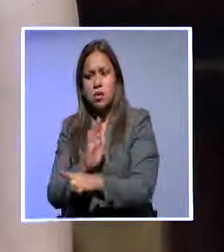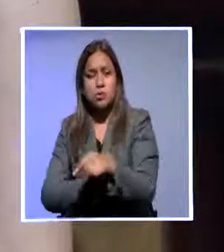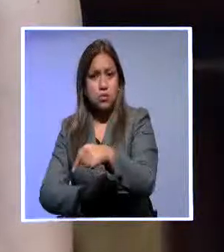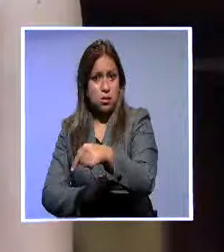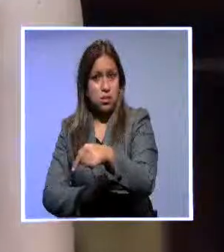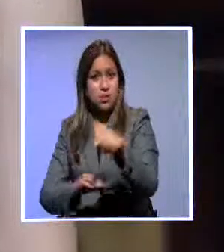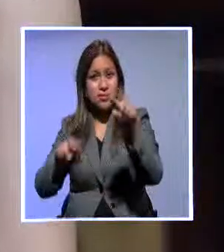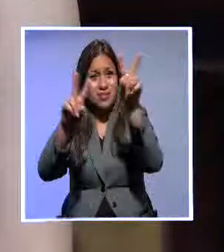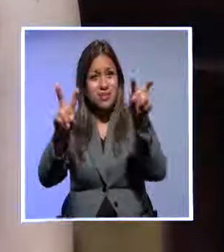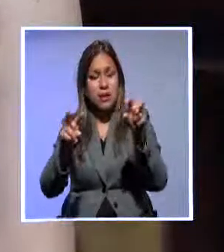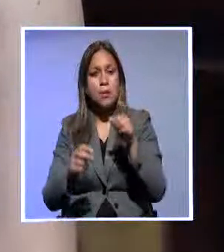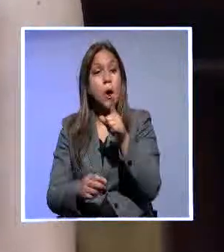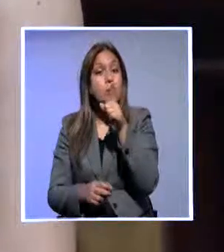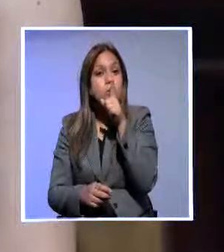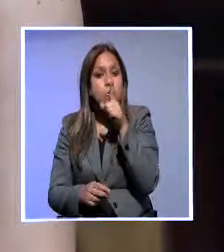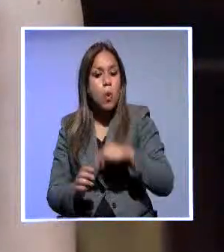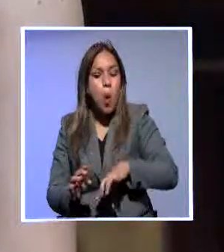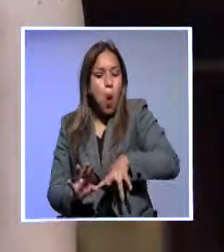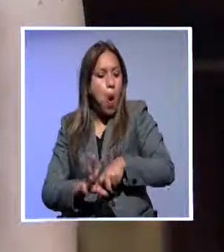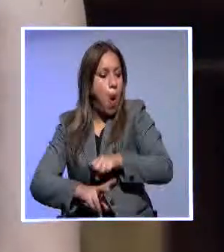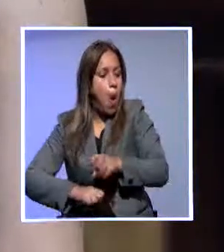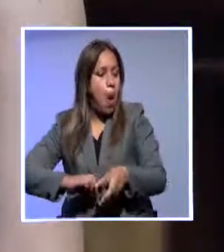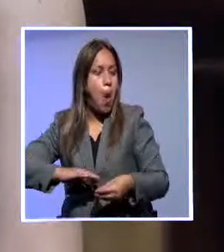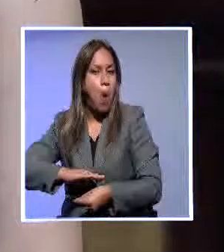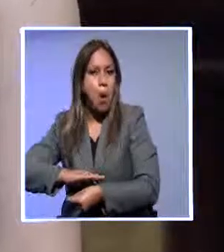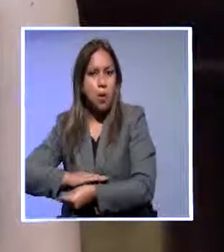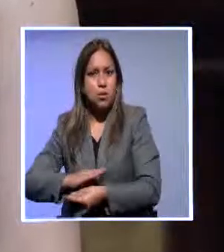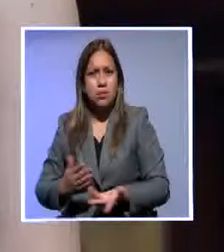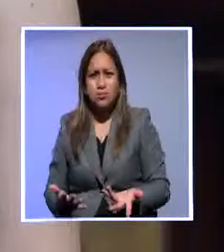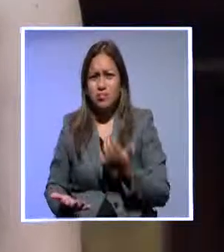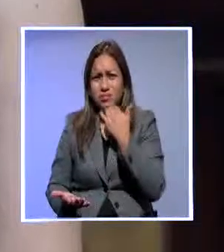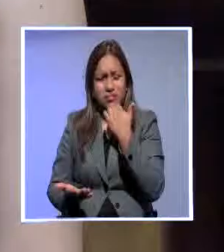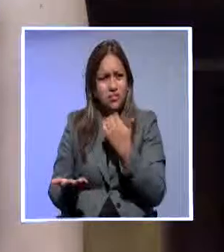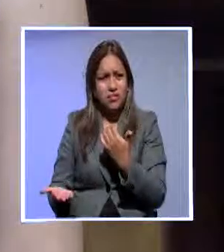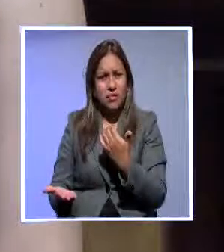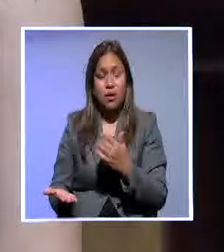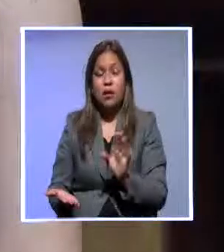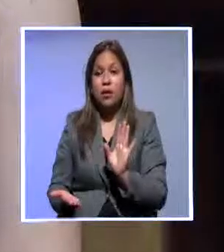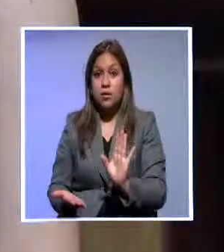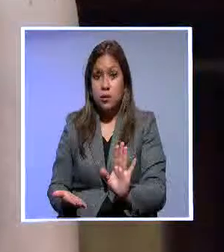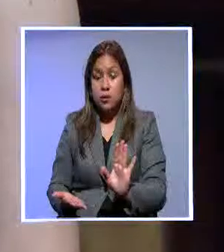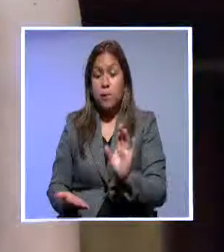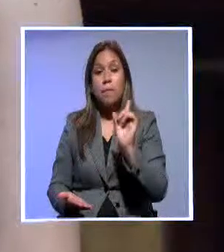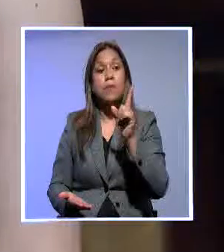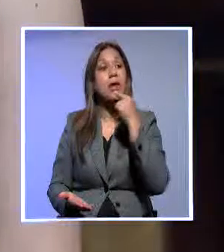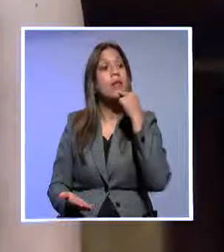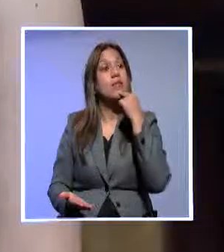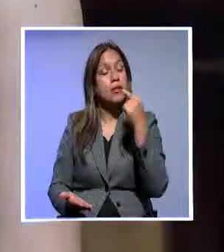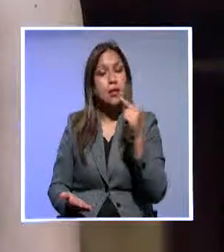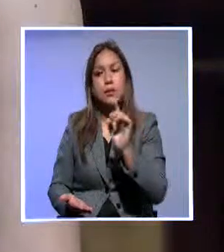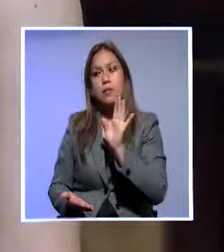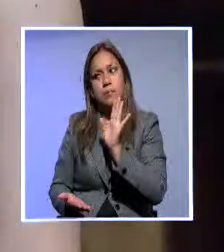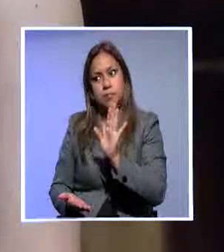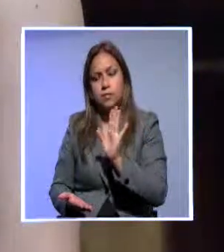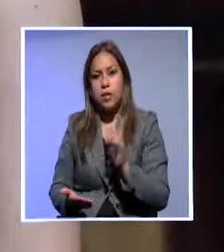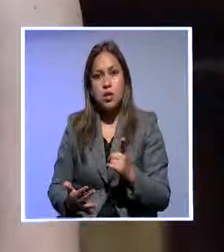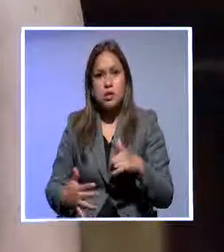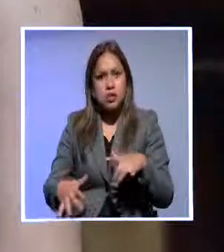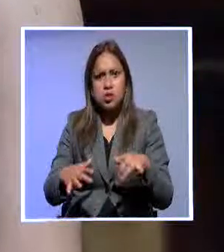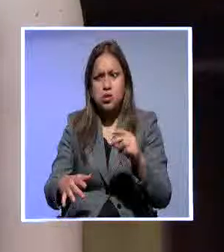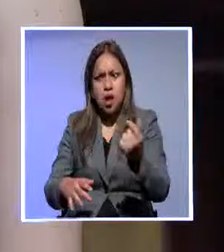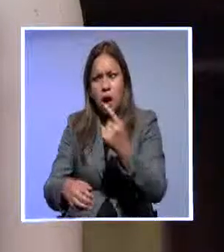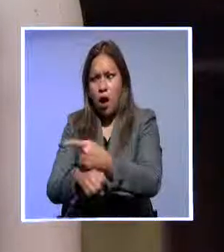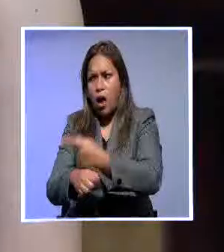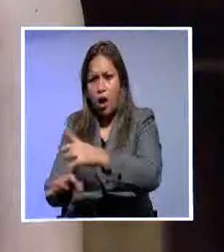puntuales de corrupción que no podían tomarse acciones hasta contar con la información entregada por la